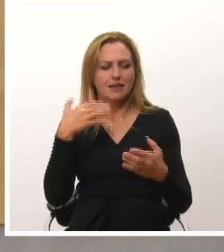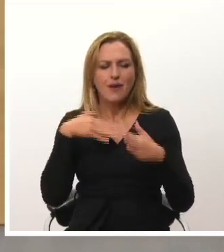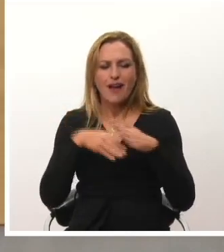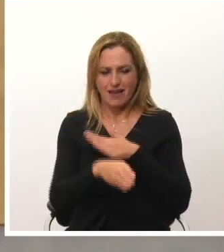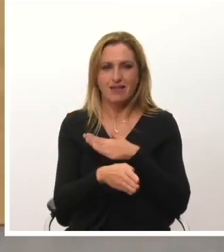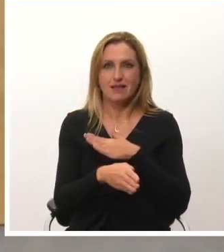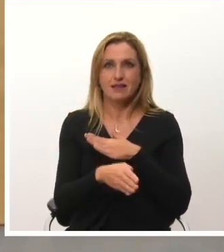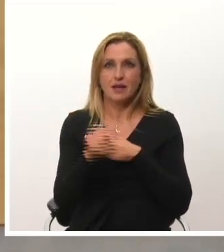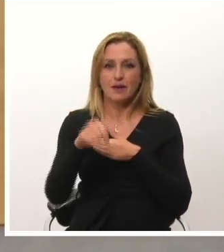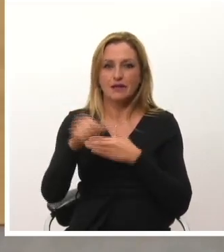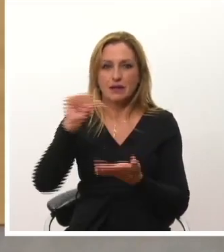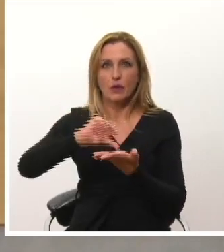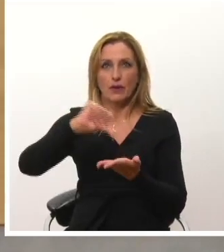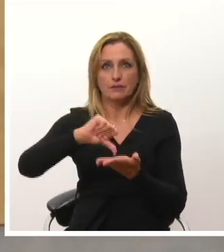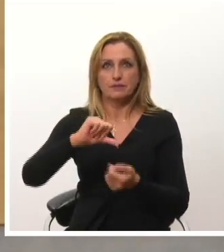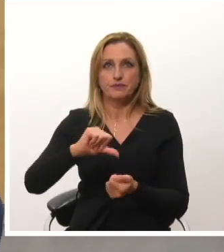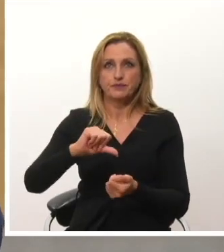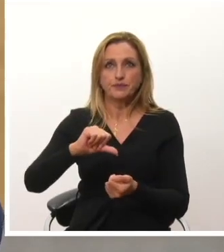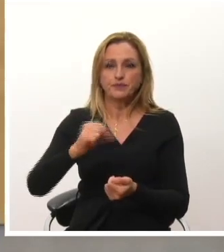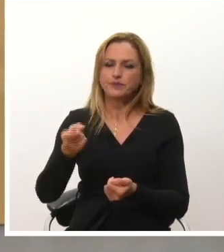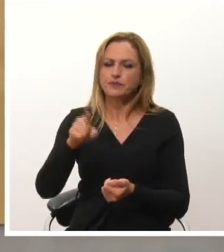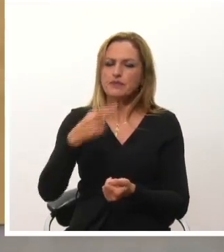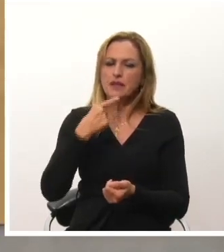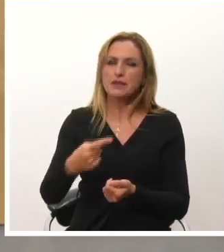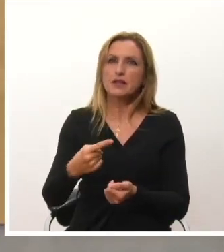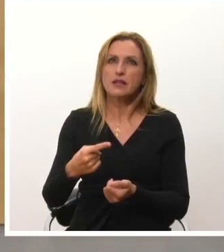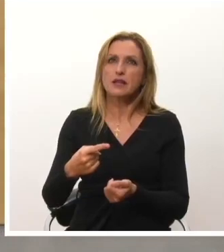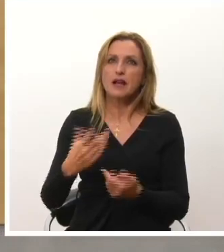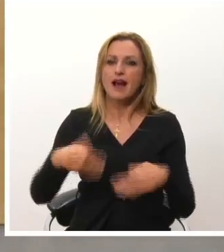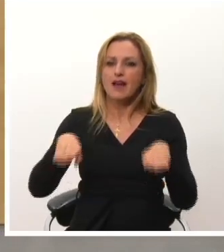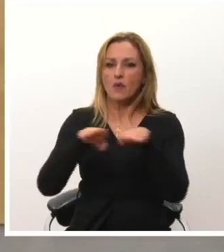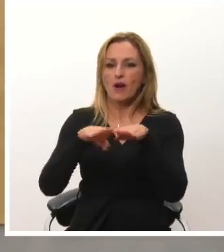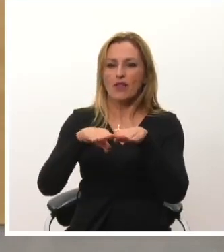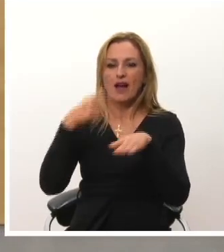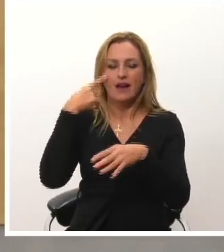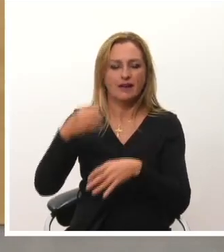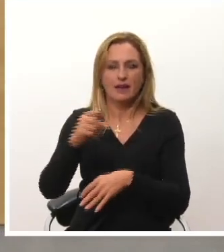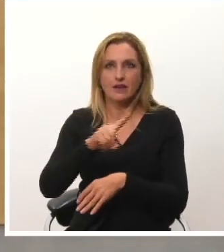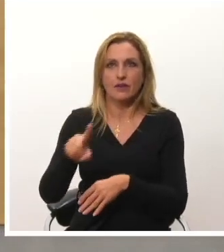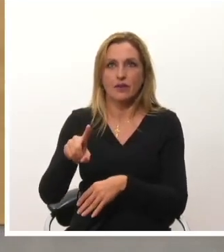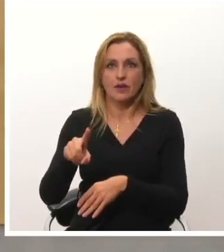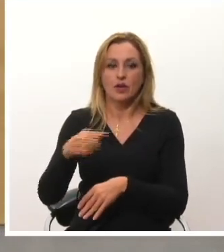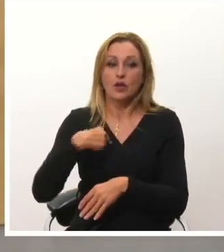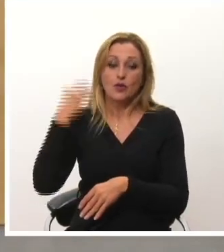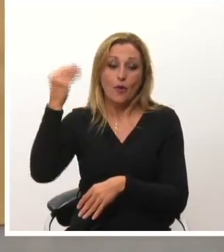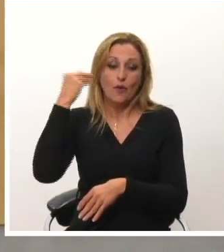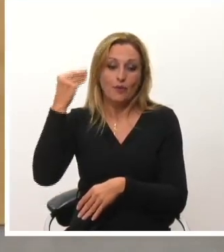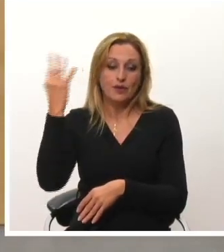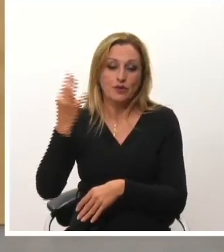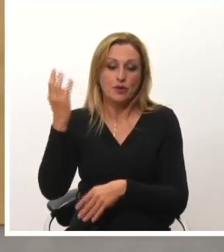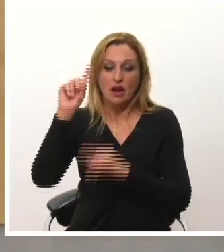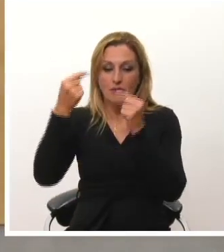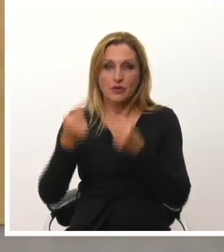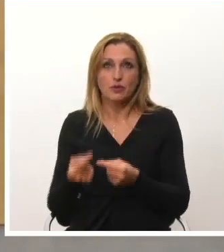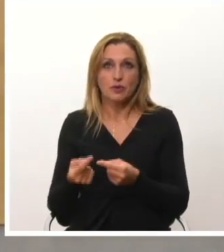esta ciudad dice usted también que no creemos en la igualdad hombre yo creo habéis visto el presupuesto